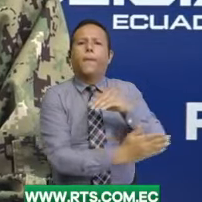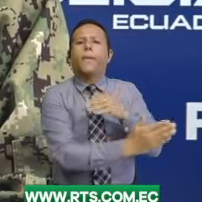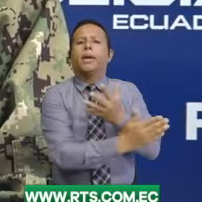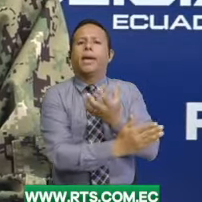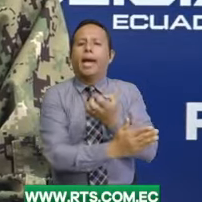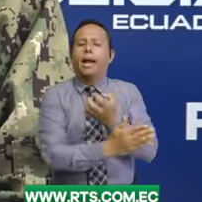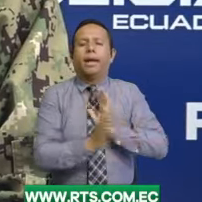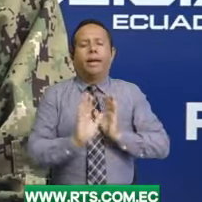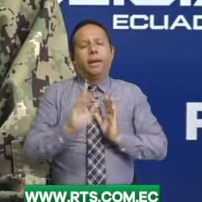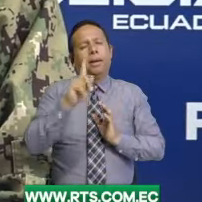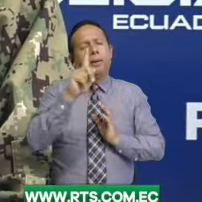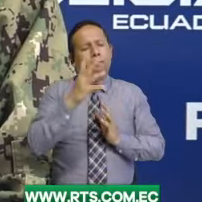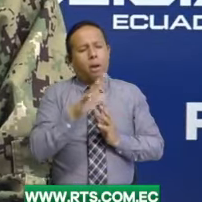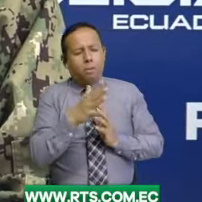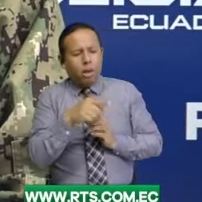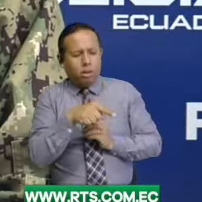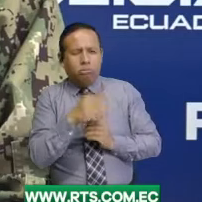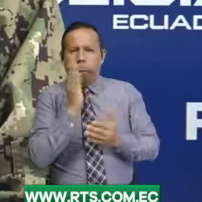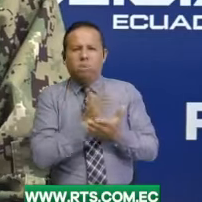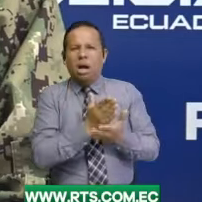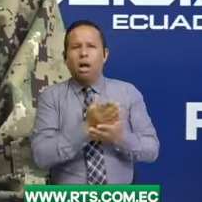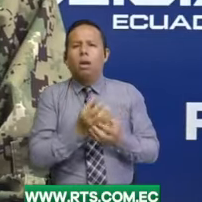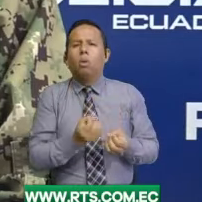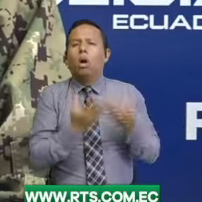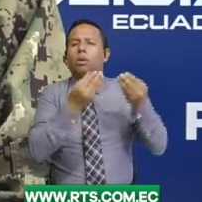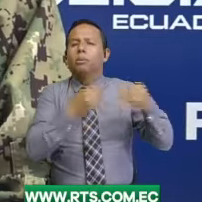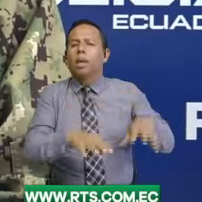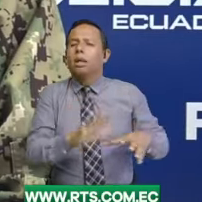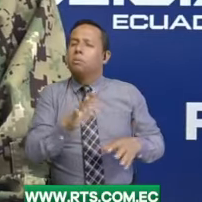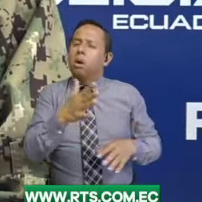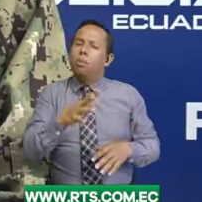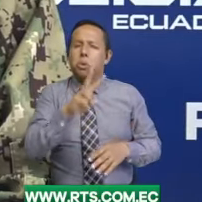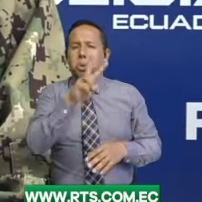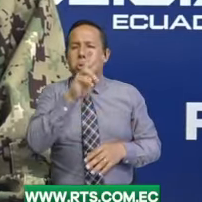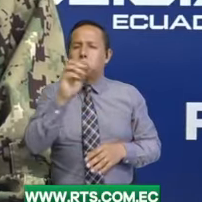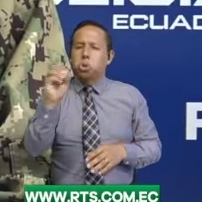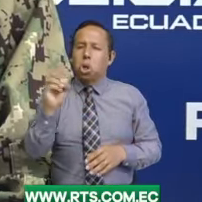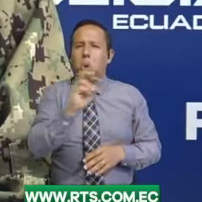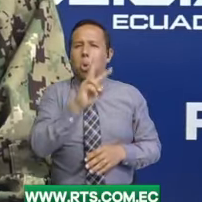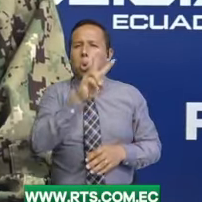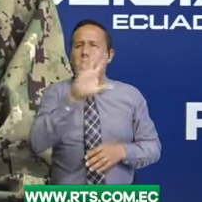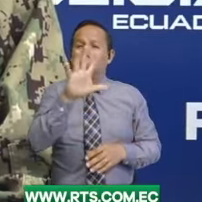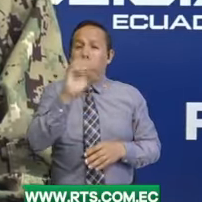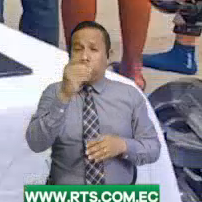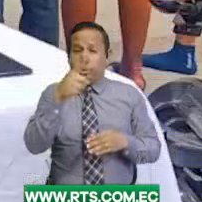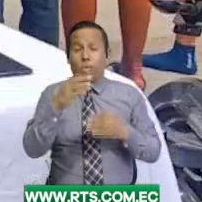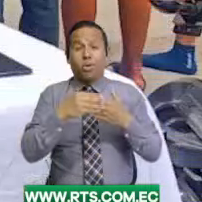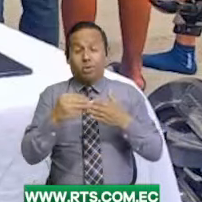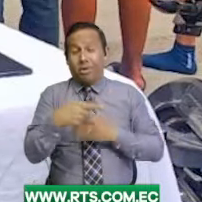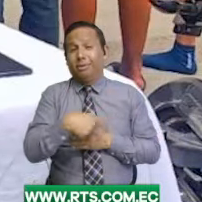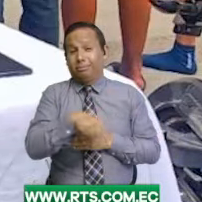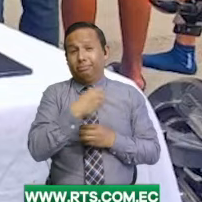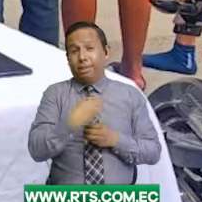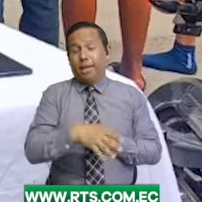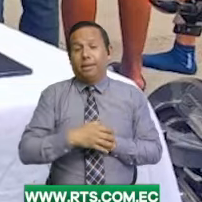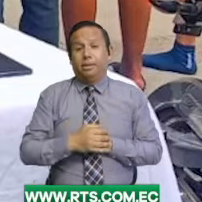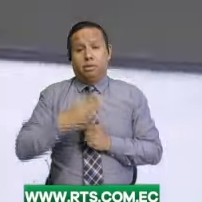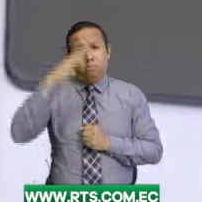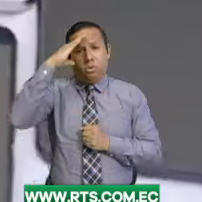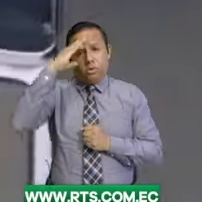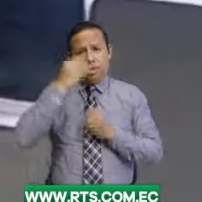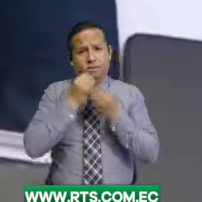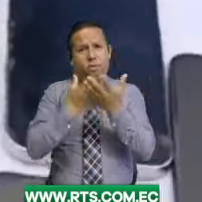resulta que es más o menos un golpe al narcotráfico entre los 200 y 250 millones de dólares. Desde la policía se informó sobre la